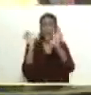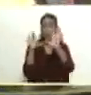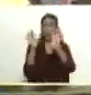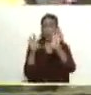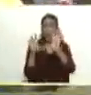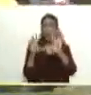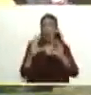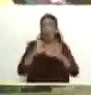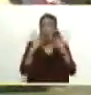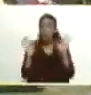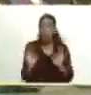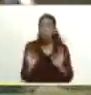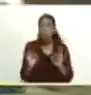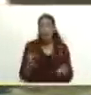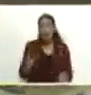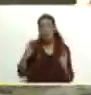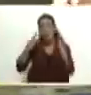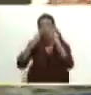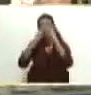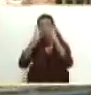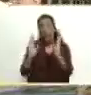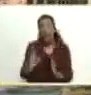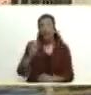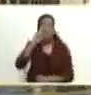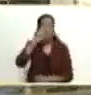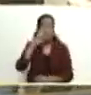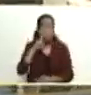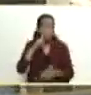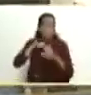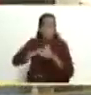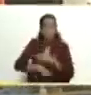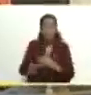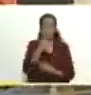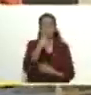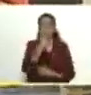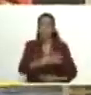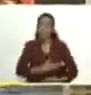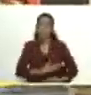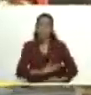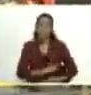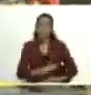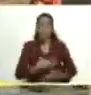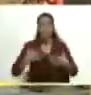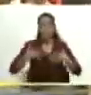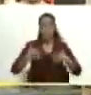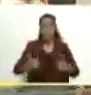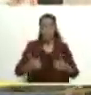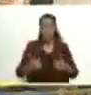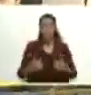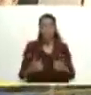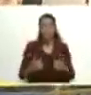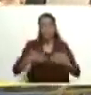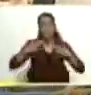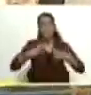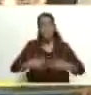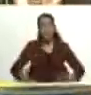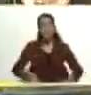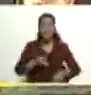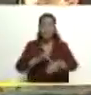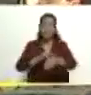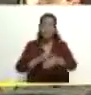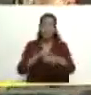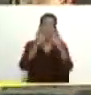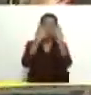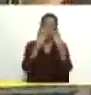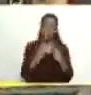atienden por medio de Hogares de la Patria. Parto humanizado, lactancia materna. La salud, batas blancas que nos aguardan y